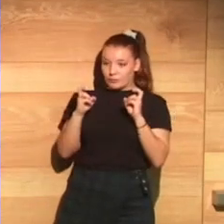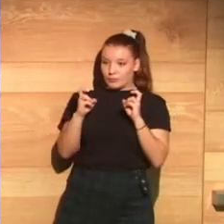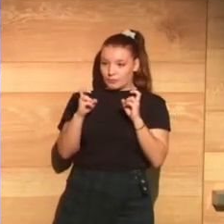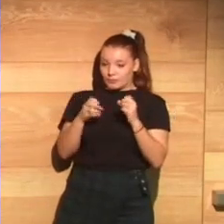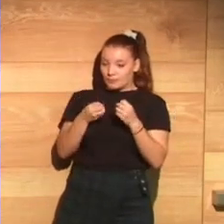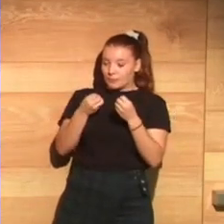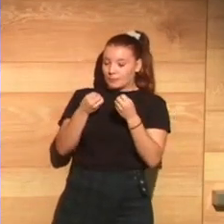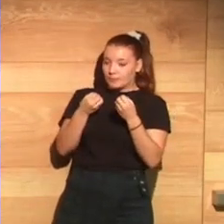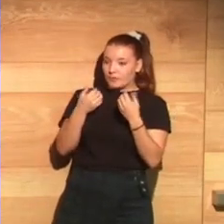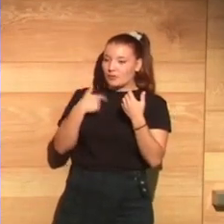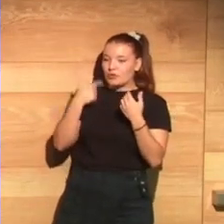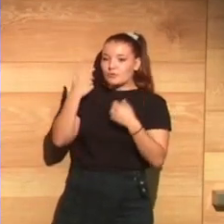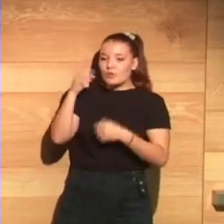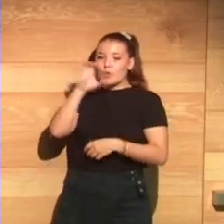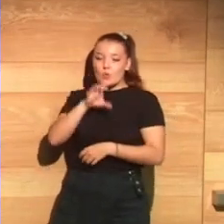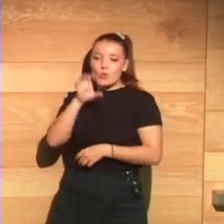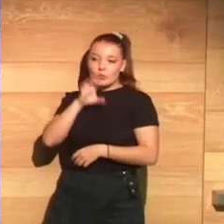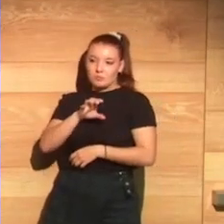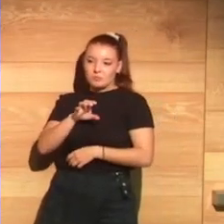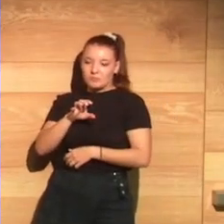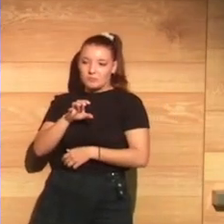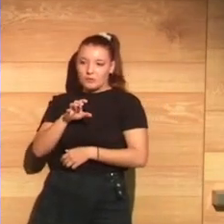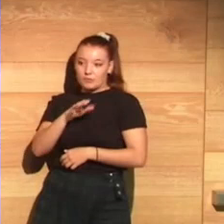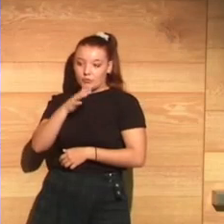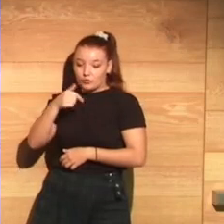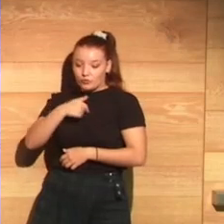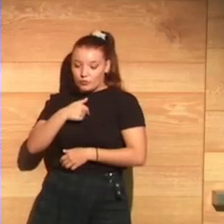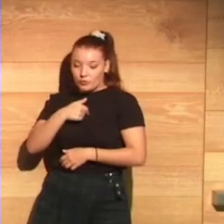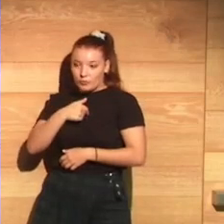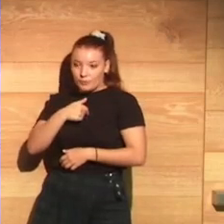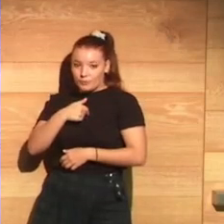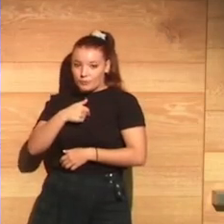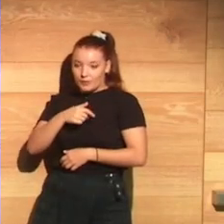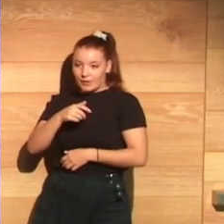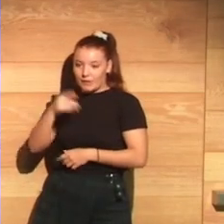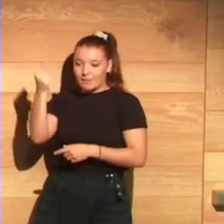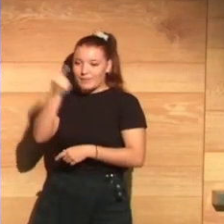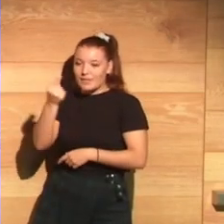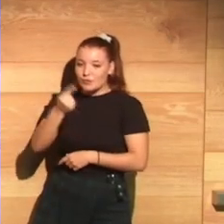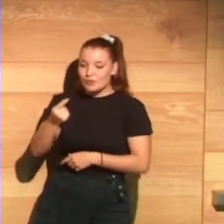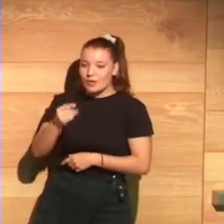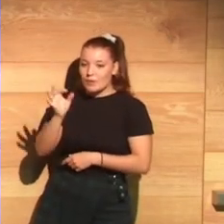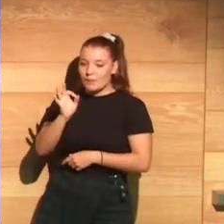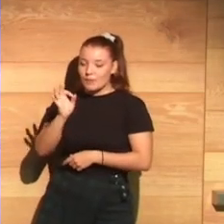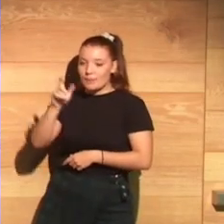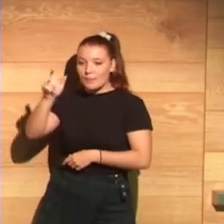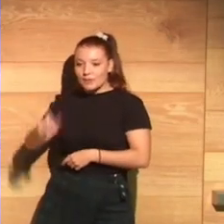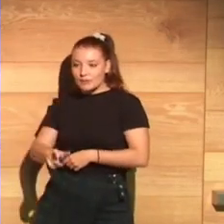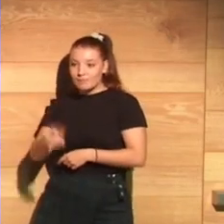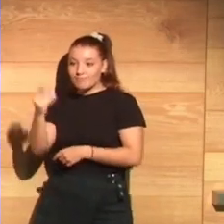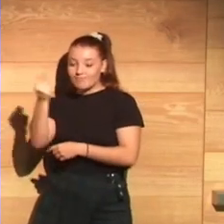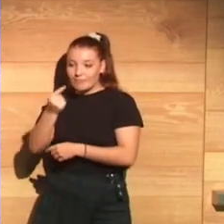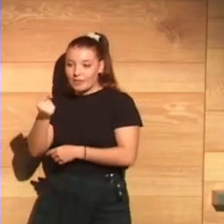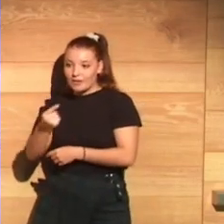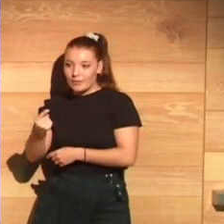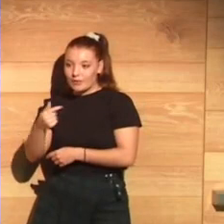antes que lo habías hecho en el confinamiento. Entonces, yo sí que tengo curiosidad, como alguien que